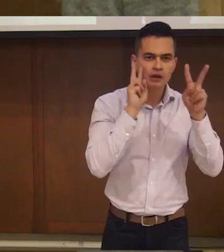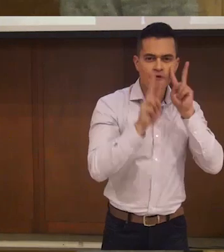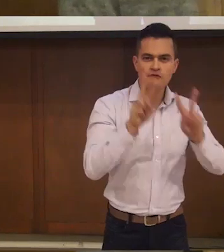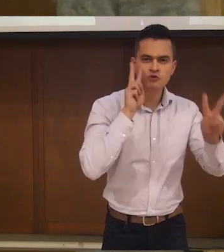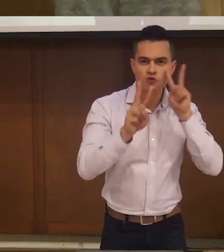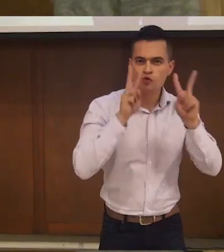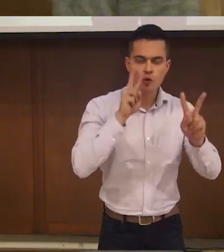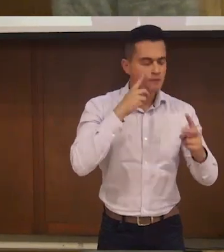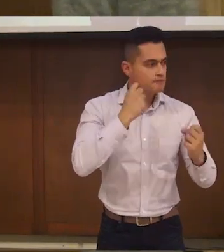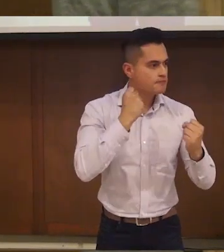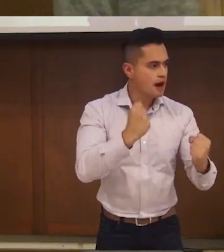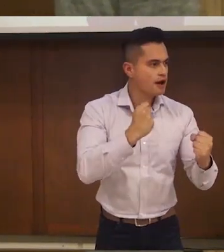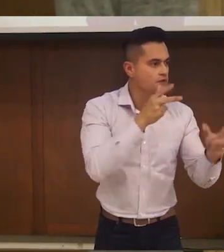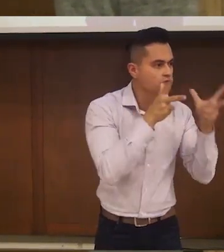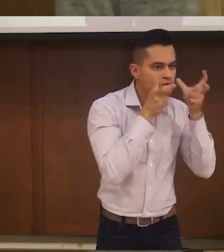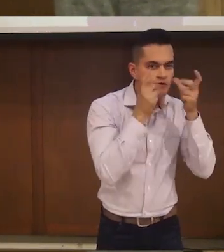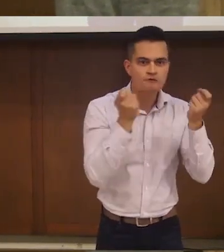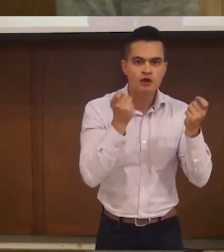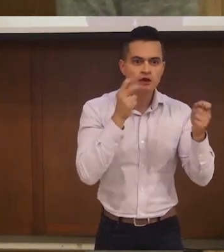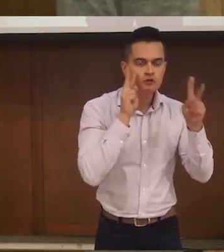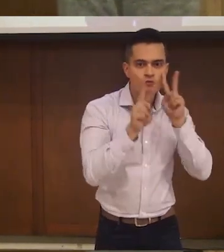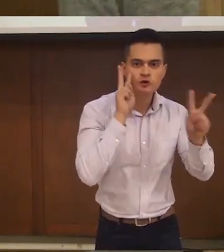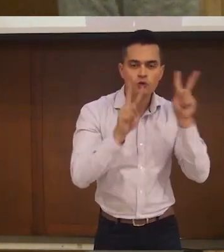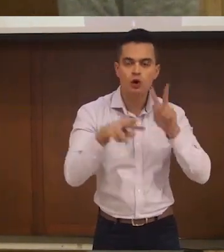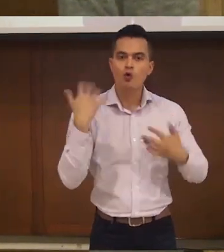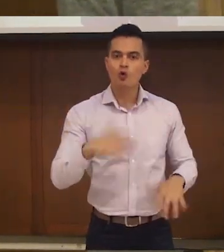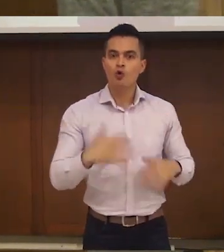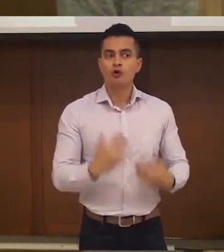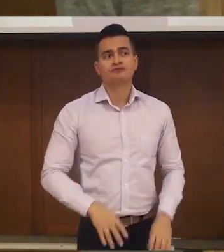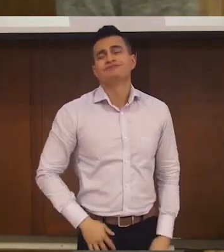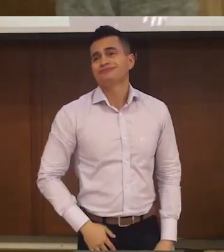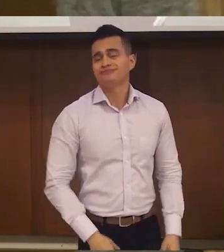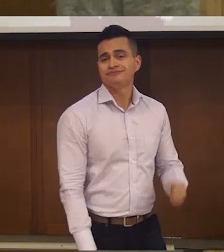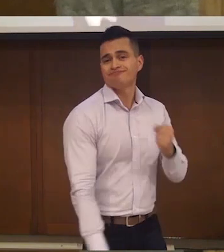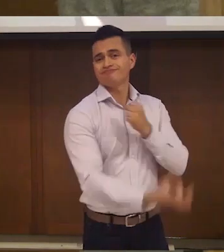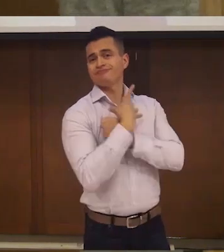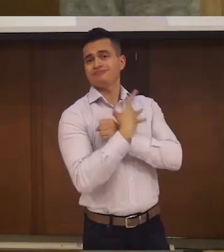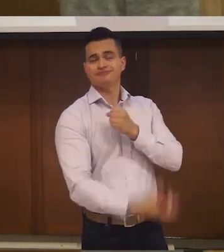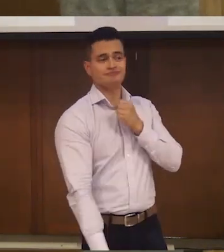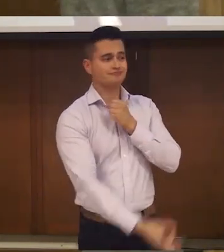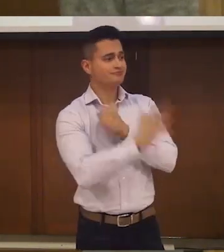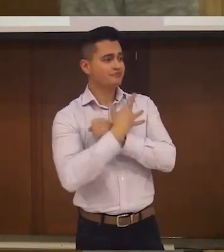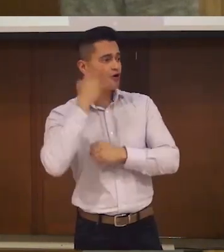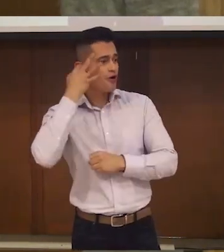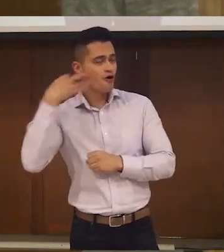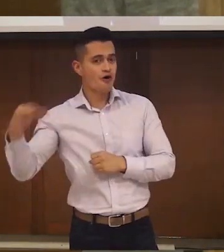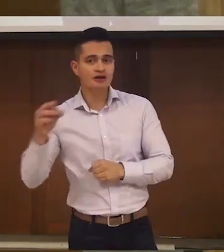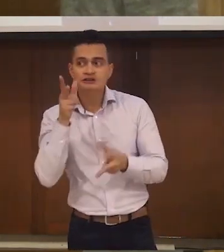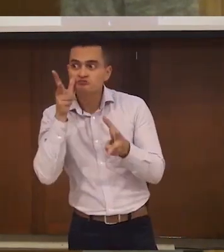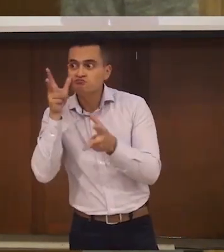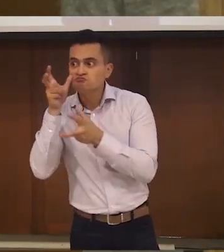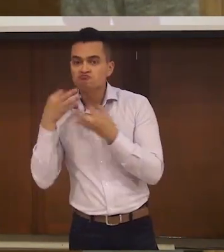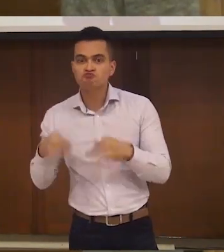me ha dejado anonadado. O sea, es infinitamente superior a la nuestra, la de los oyentes.